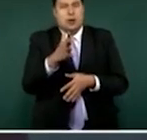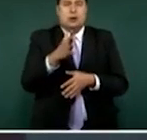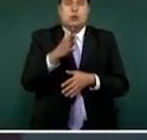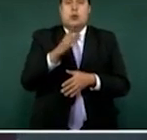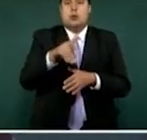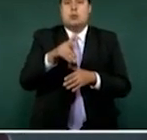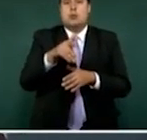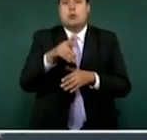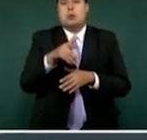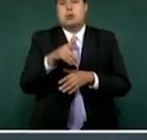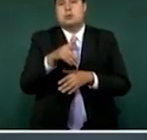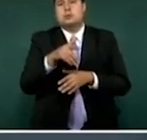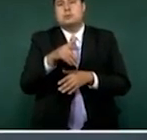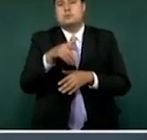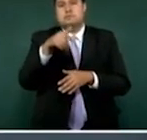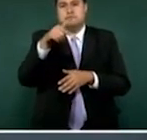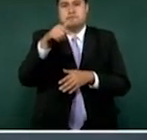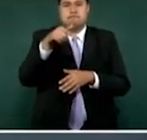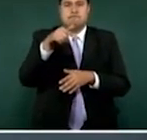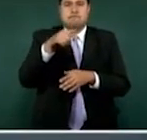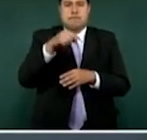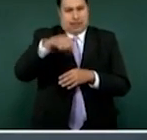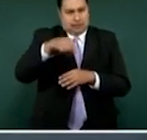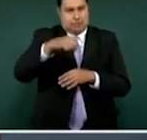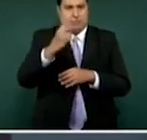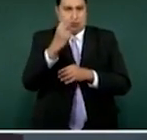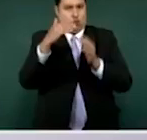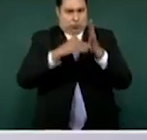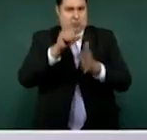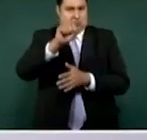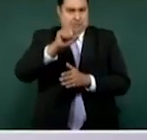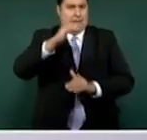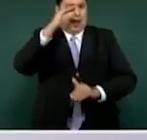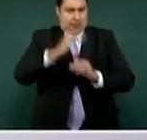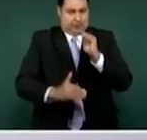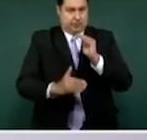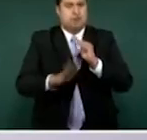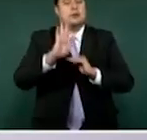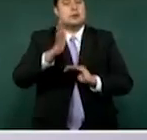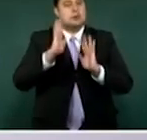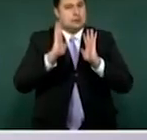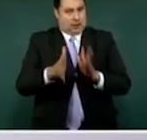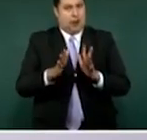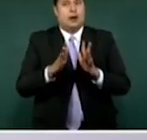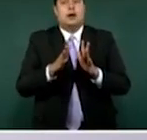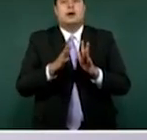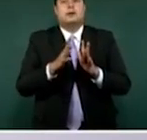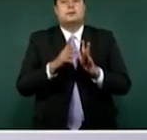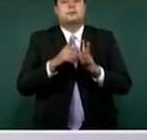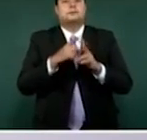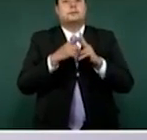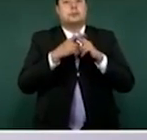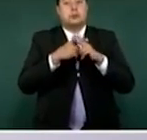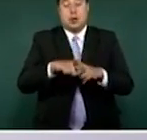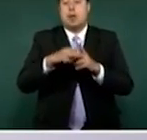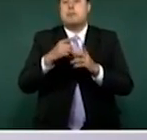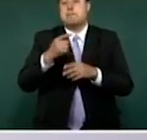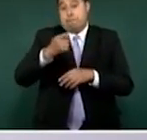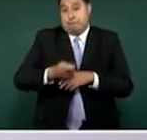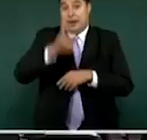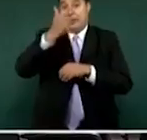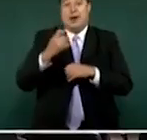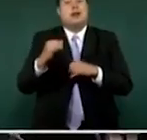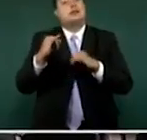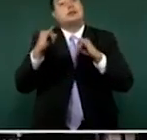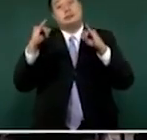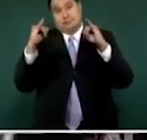justo de este año pues podamos poner en marcha el primer instituto de